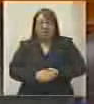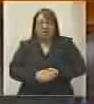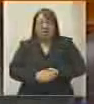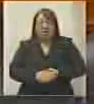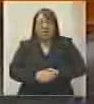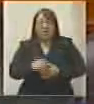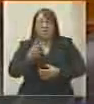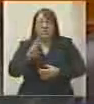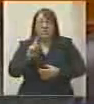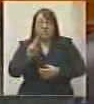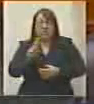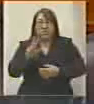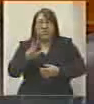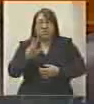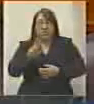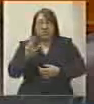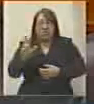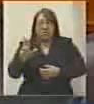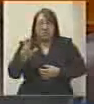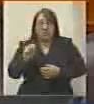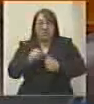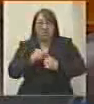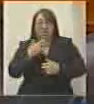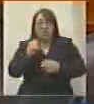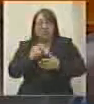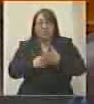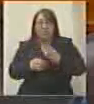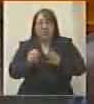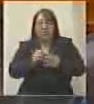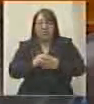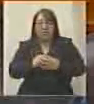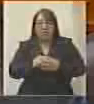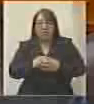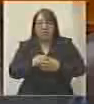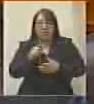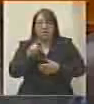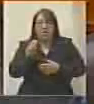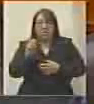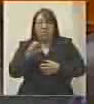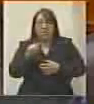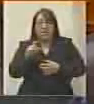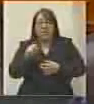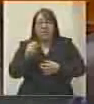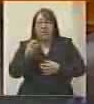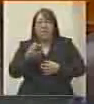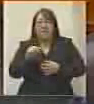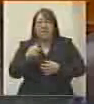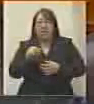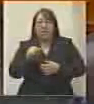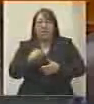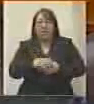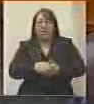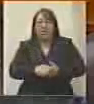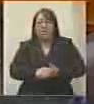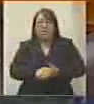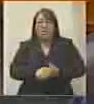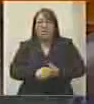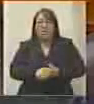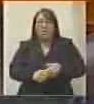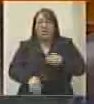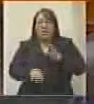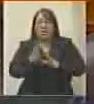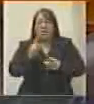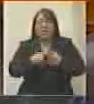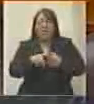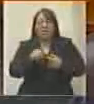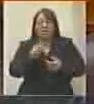NIT 21-23-23, mejoramiento del camino vecinal integrador de las Lomas, Palmeras, Las Peñitas, Pampelera Baja, Pampelera Alta,